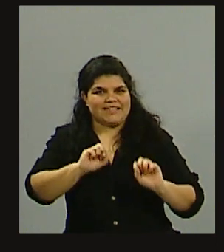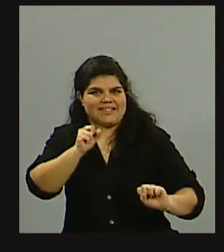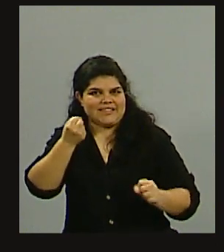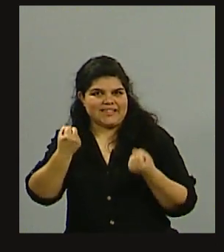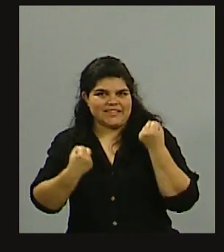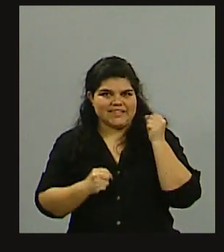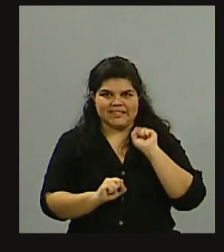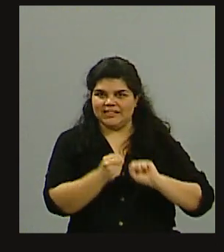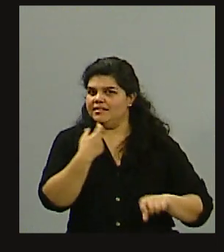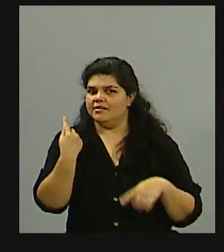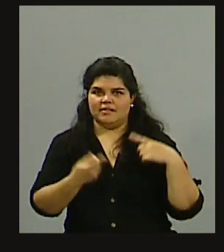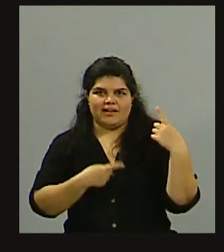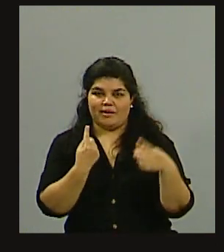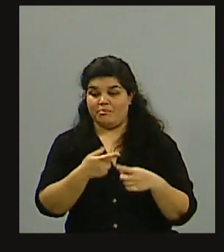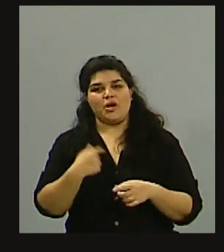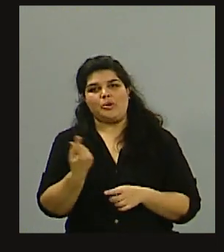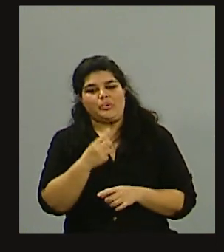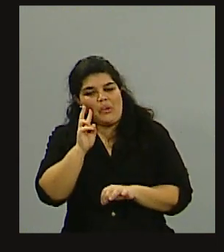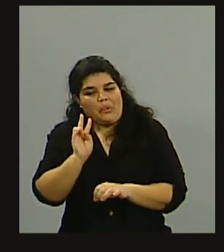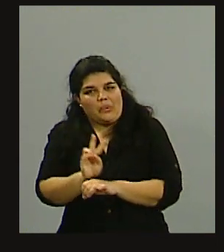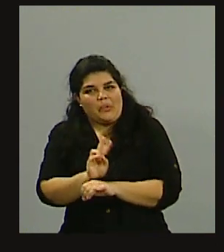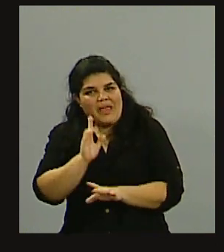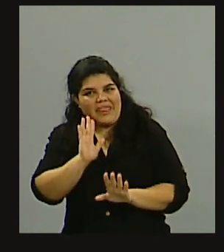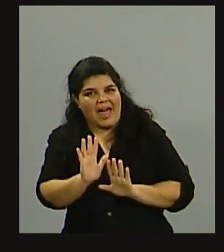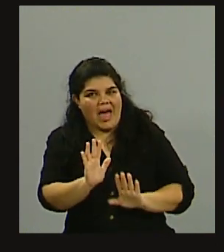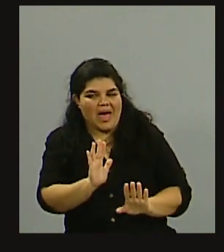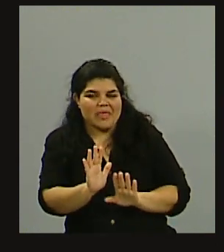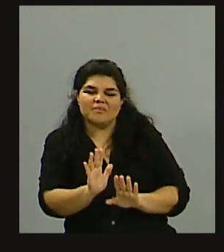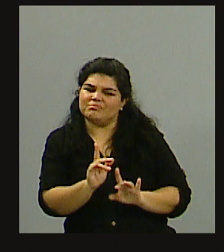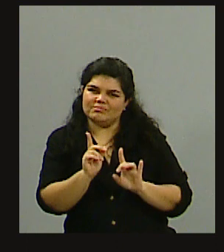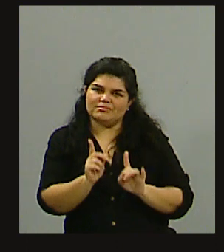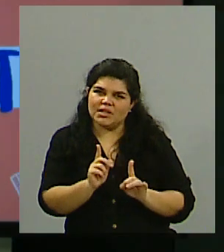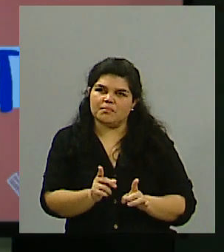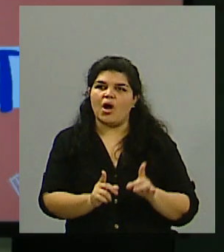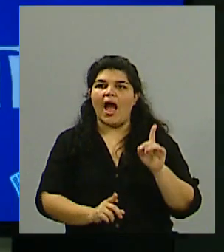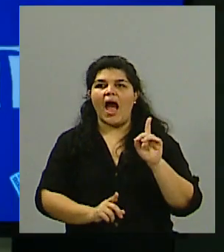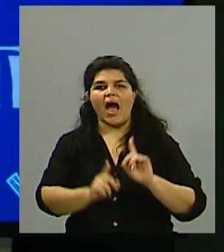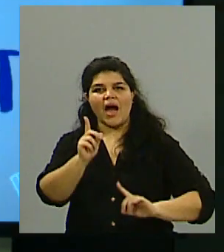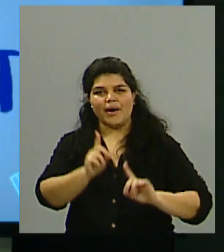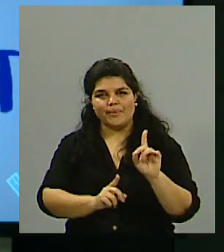que siempre estamos ahí con cuidado, pero se realiza, quizás estamos un poco más atadas de